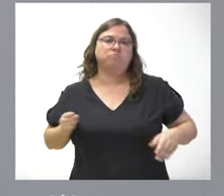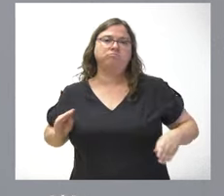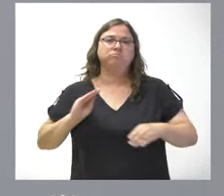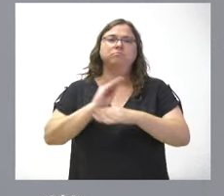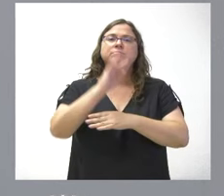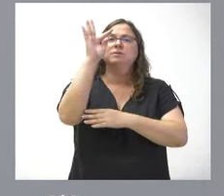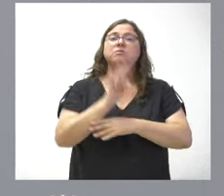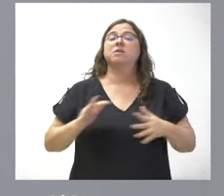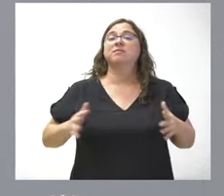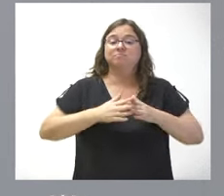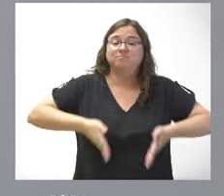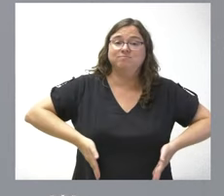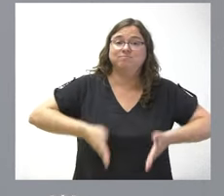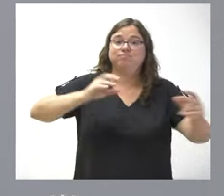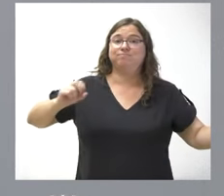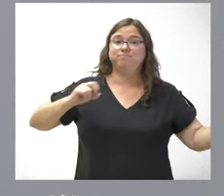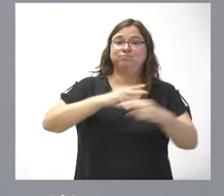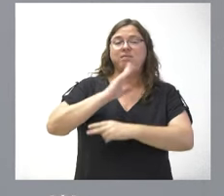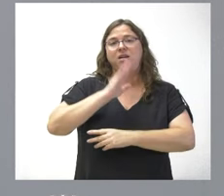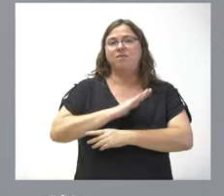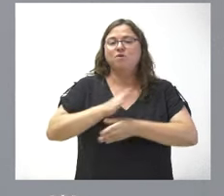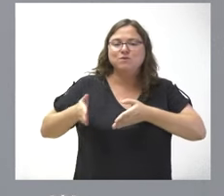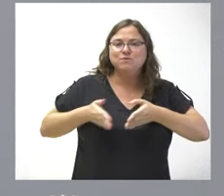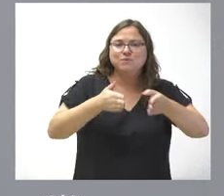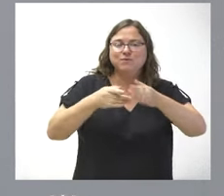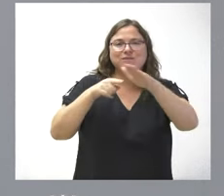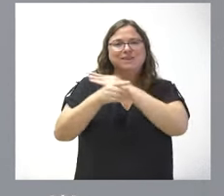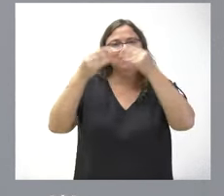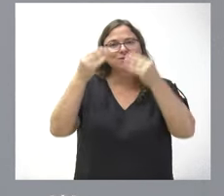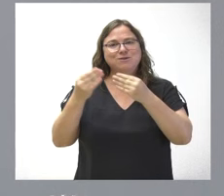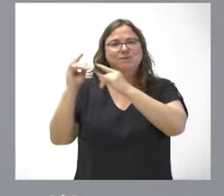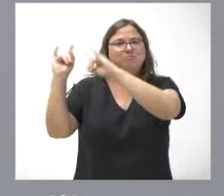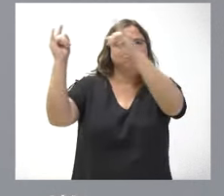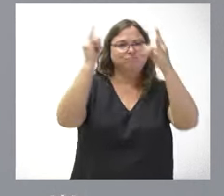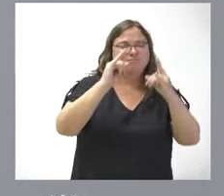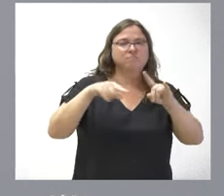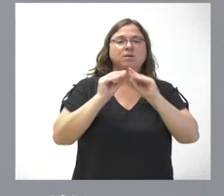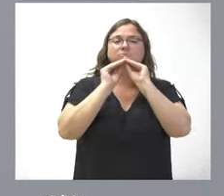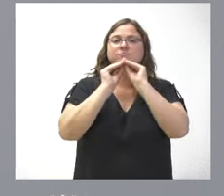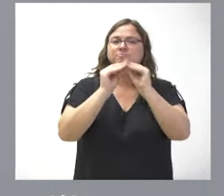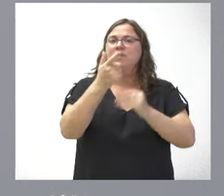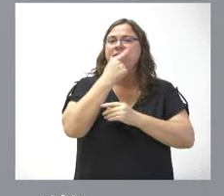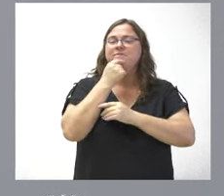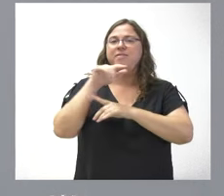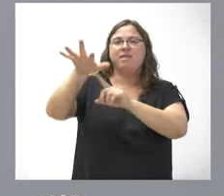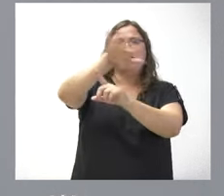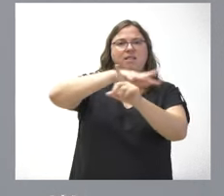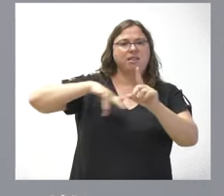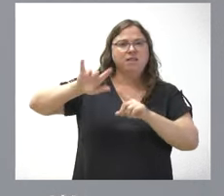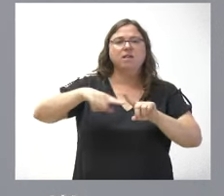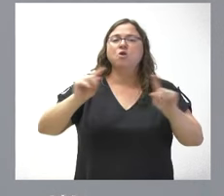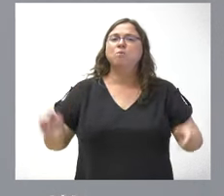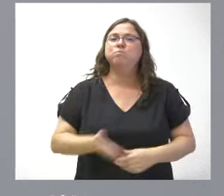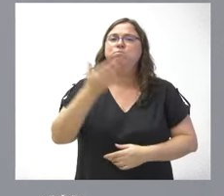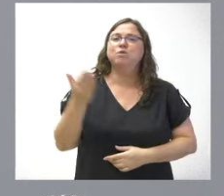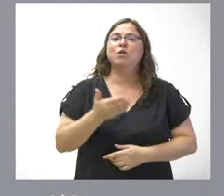infraestructura viaria adecuada para la correcta gestión del medio natural se facilita la restauración ambiental la producción de